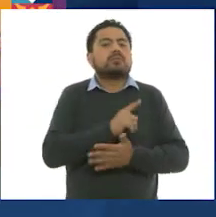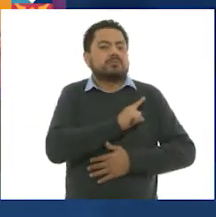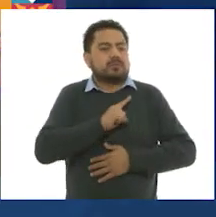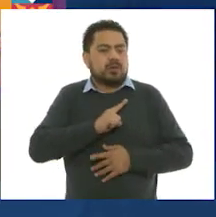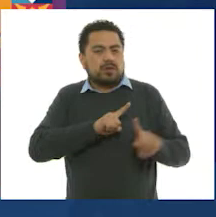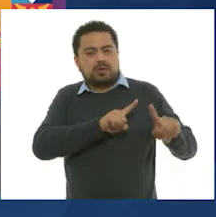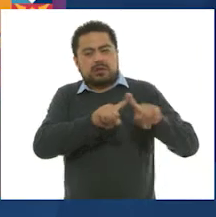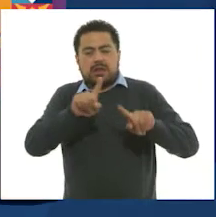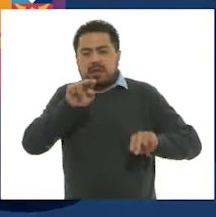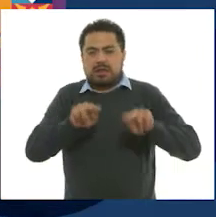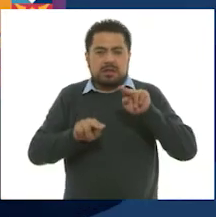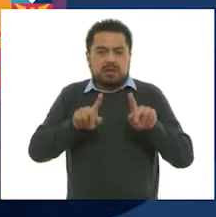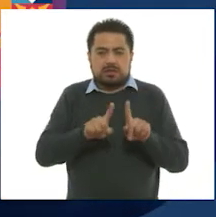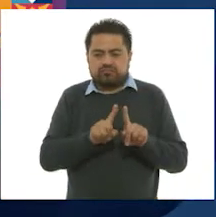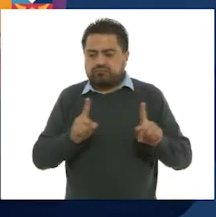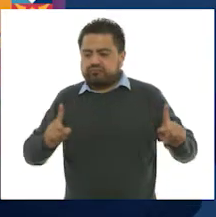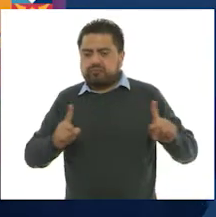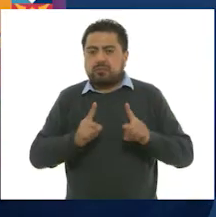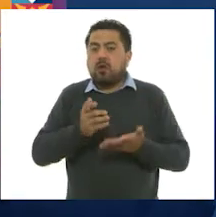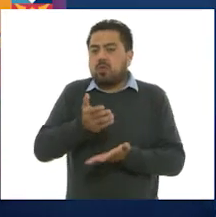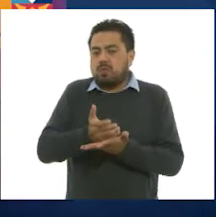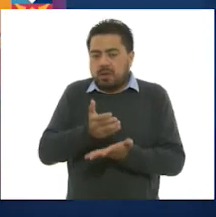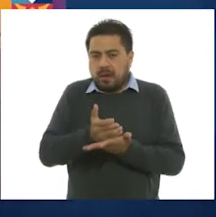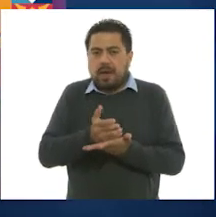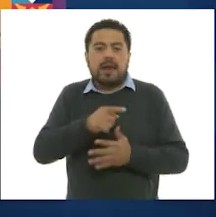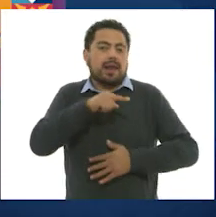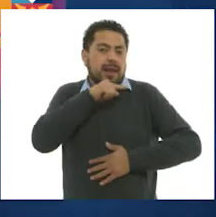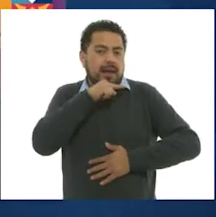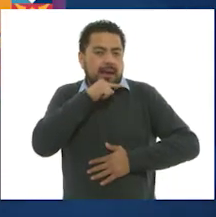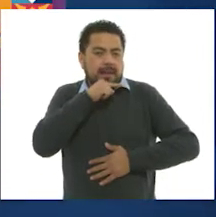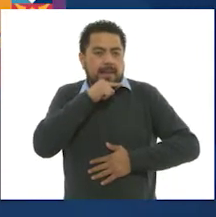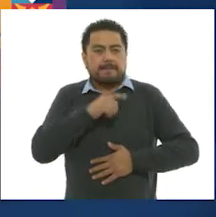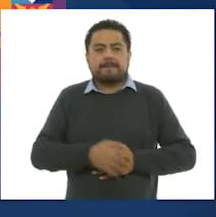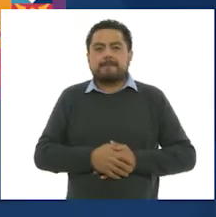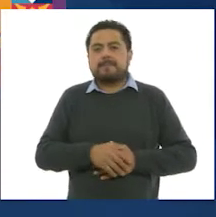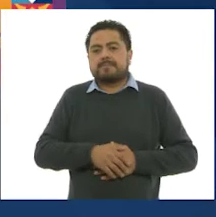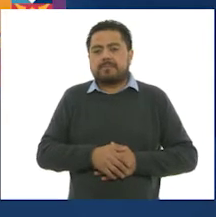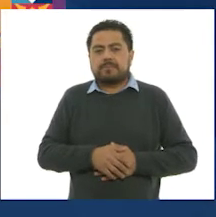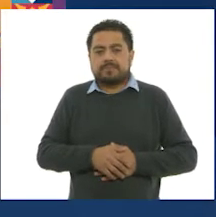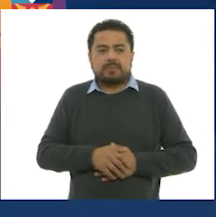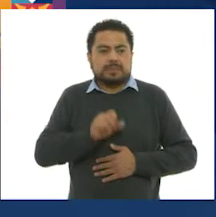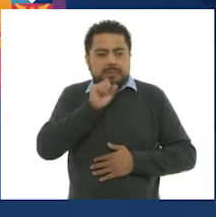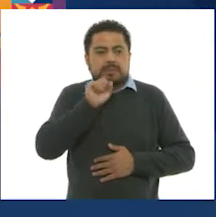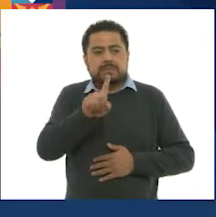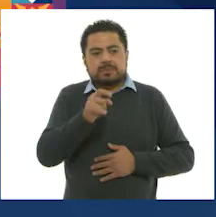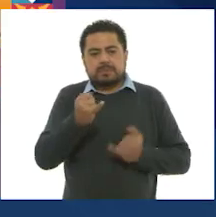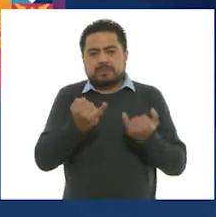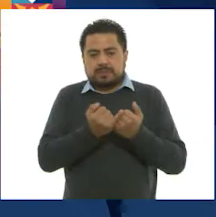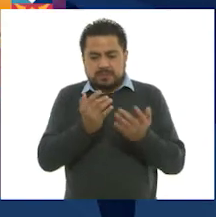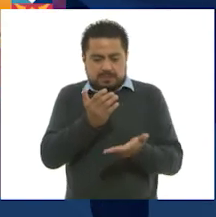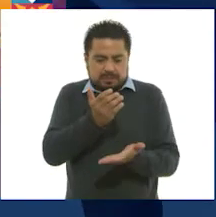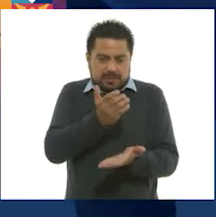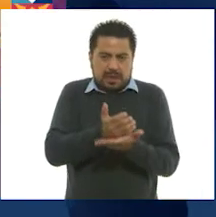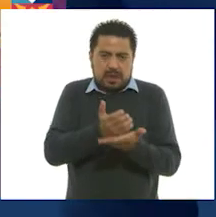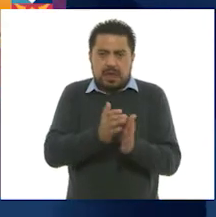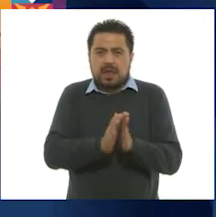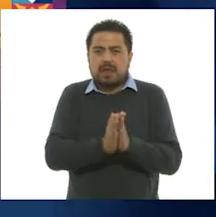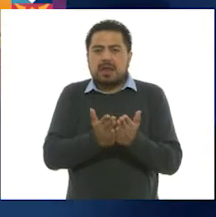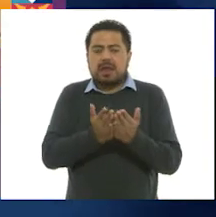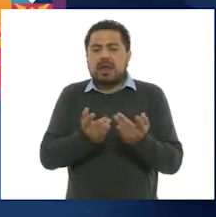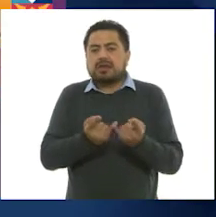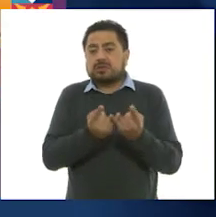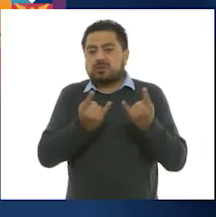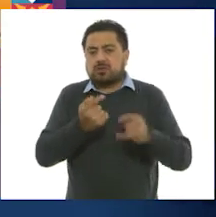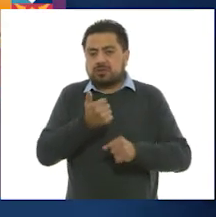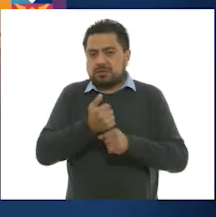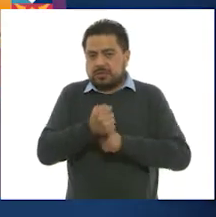de distintos tamaños. Su cuaderno, lápiz o pluma. Y por supuesto, nuestro imprescindible libro de historia